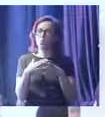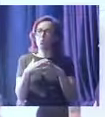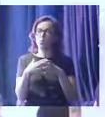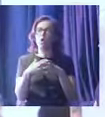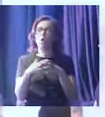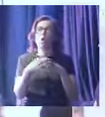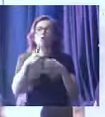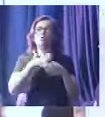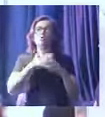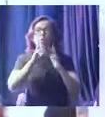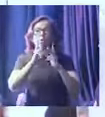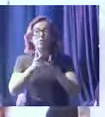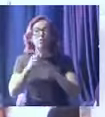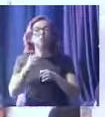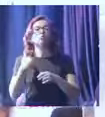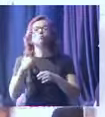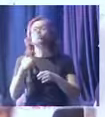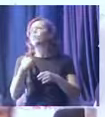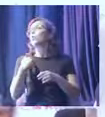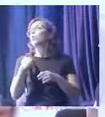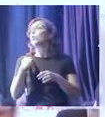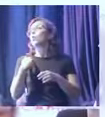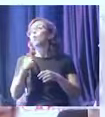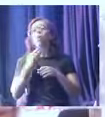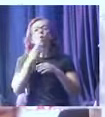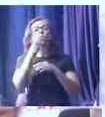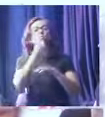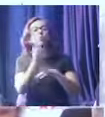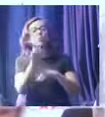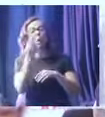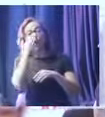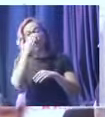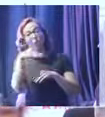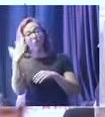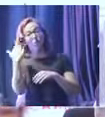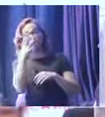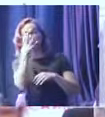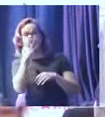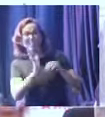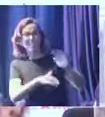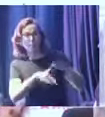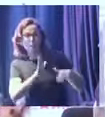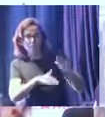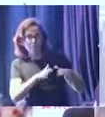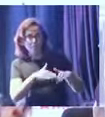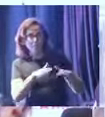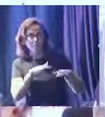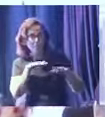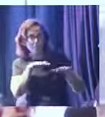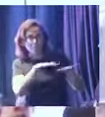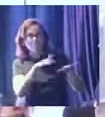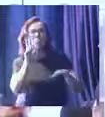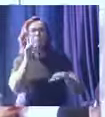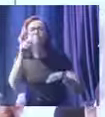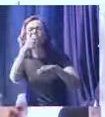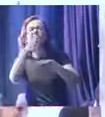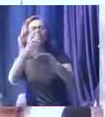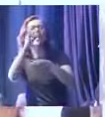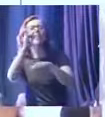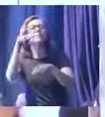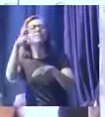cuando uno fue a las llamadas últimas, que fue un espectáculo maravilloso, por ahí creo que está Tina Ferreira, que